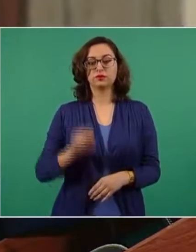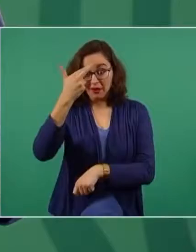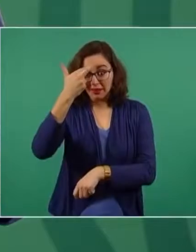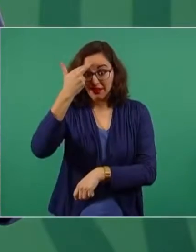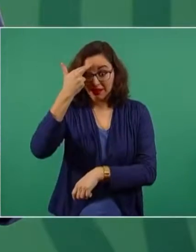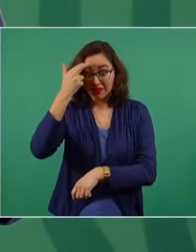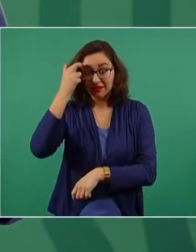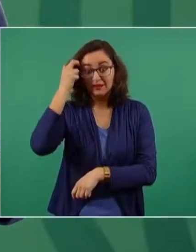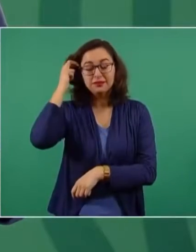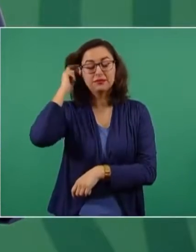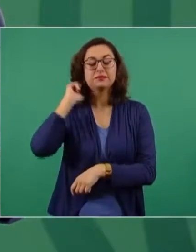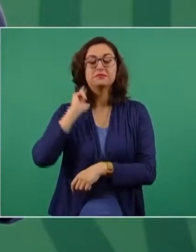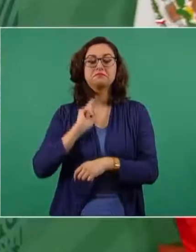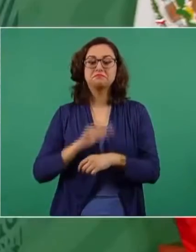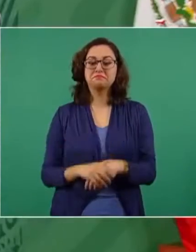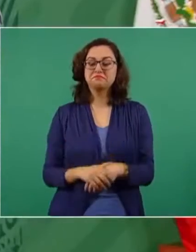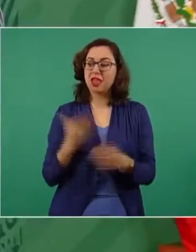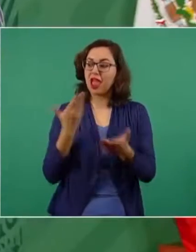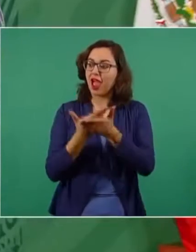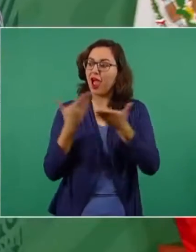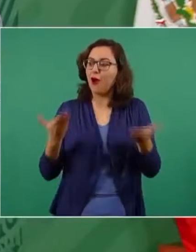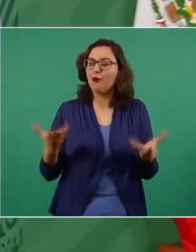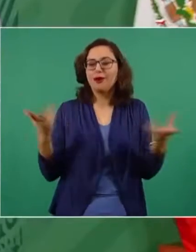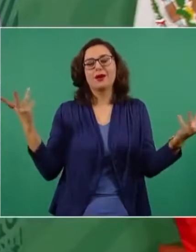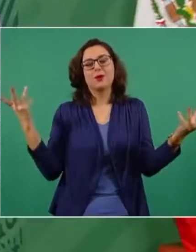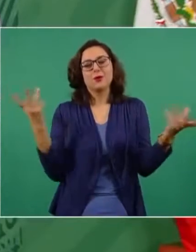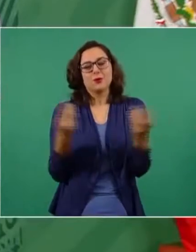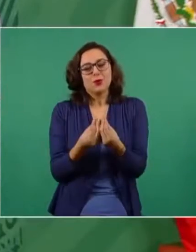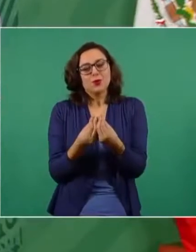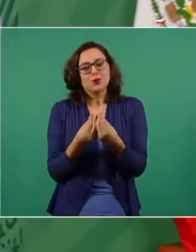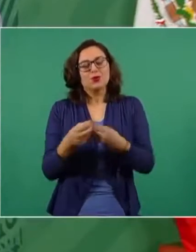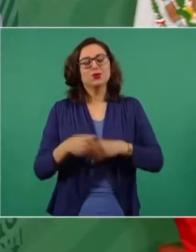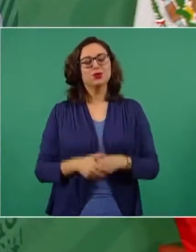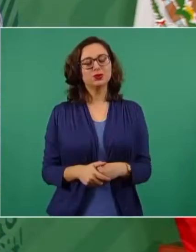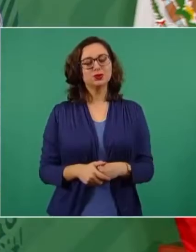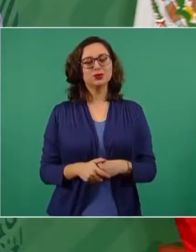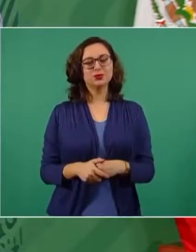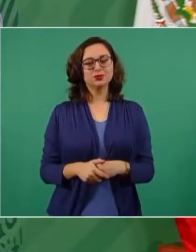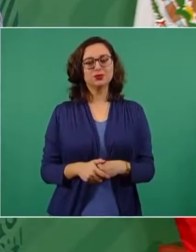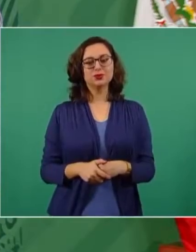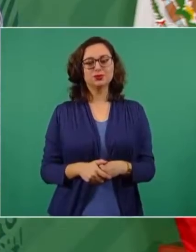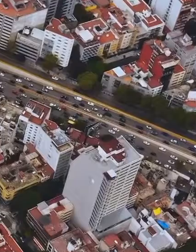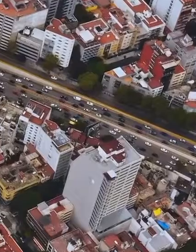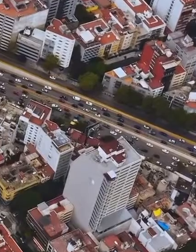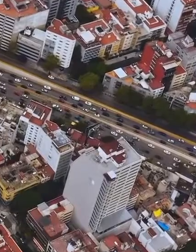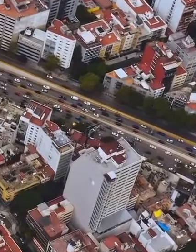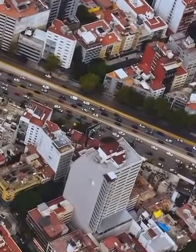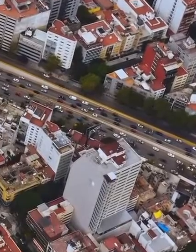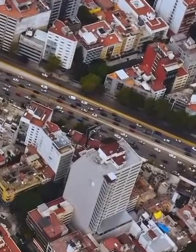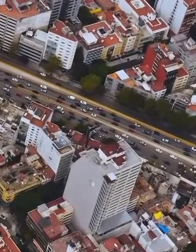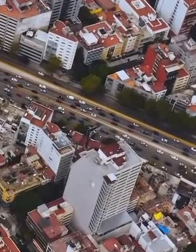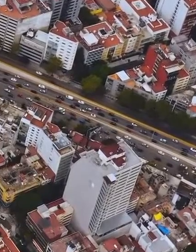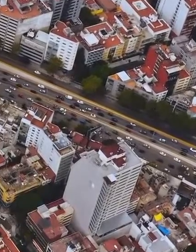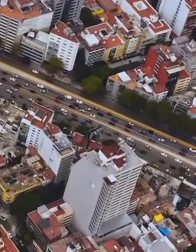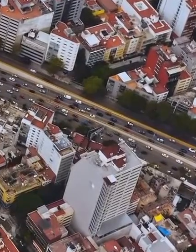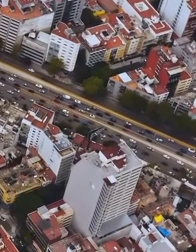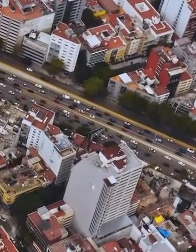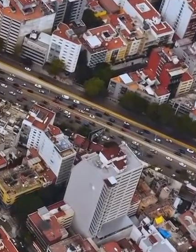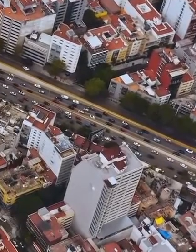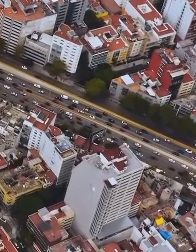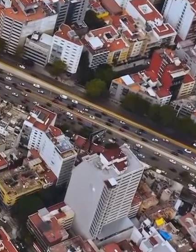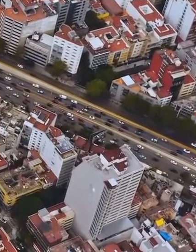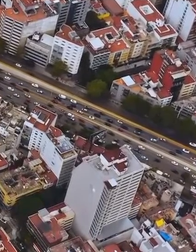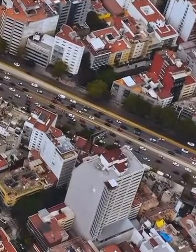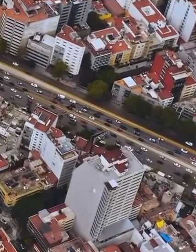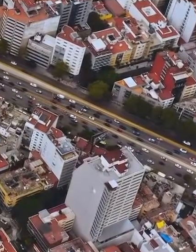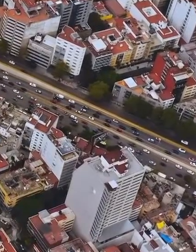tendrá 198 curules y habrá cerca de 82 diputaciones federales de los partidos aliados, con lo cual se garantiza que